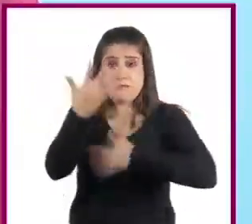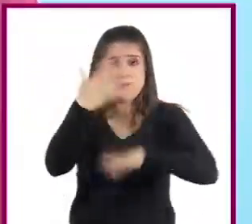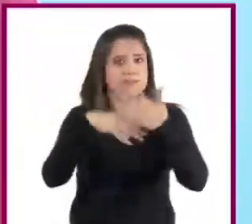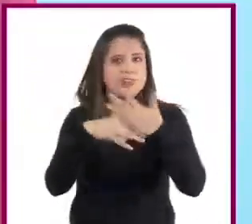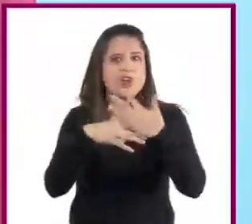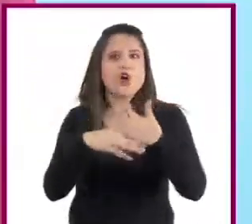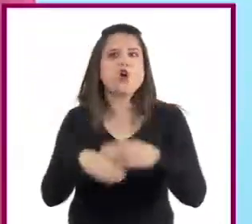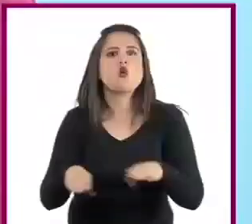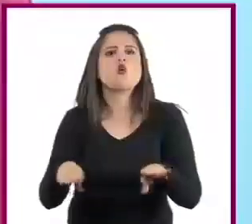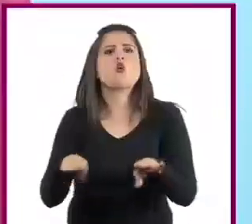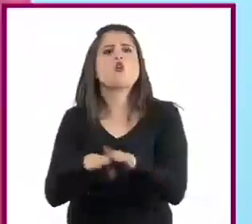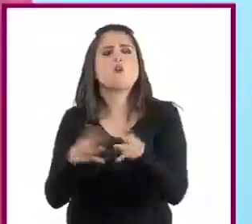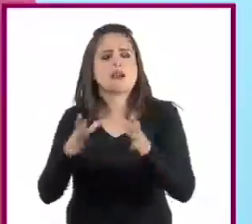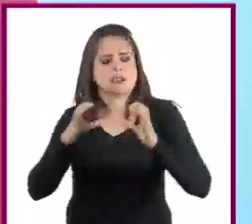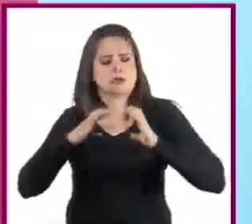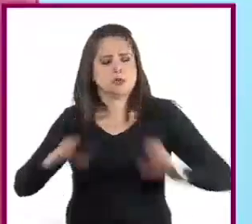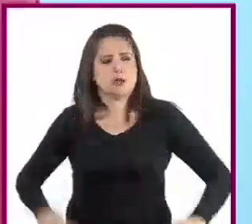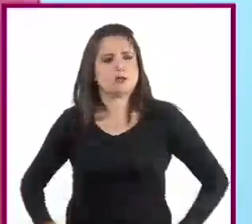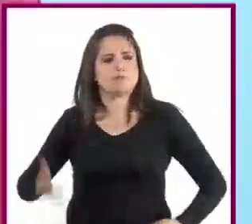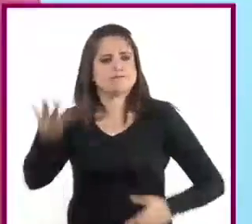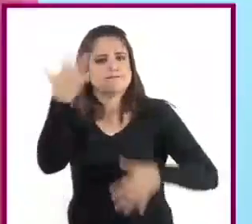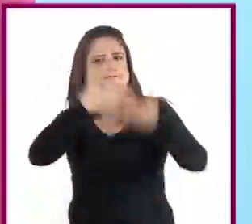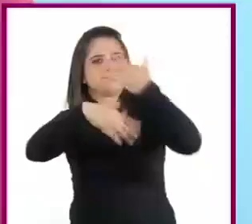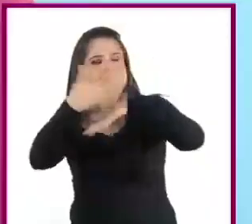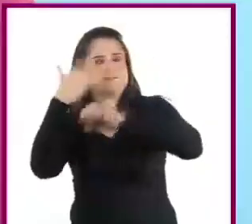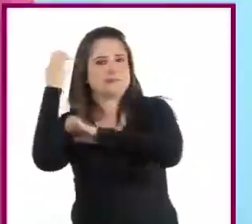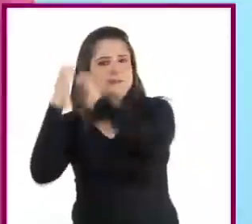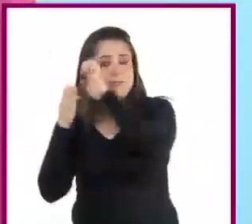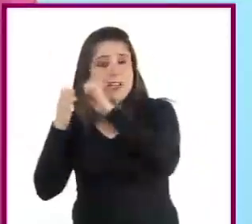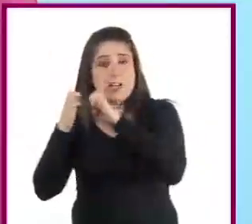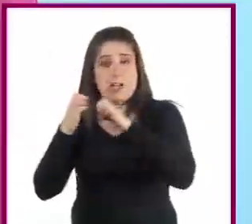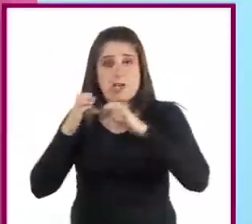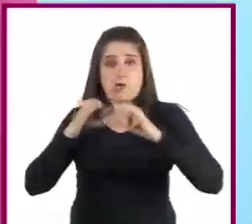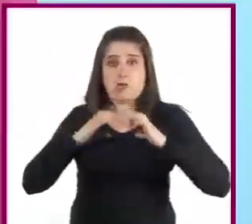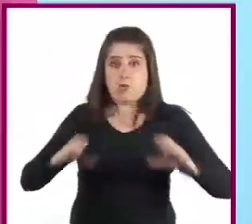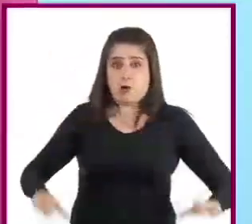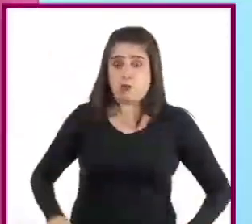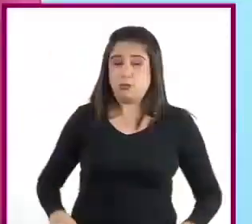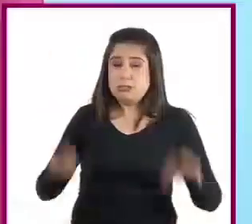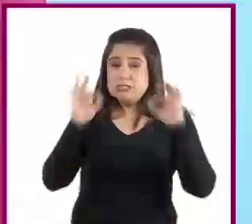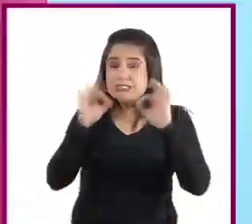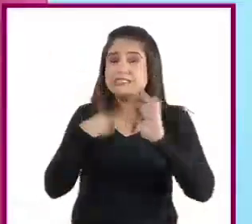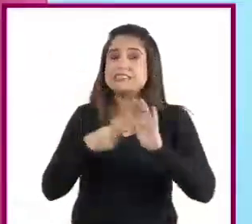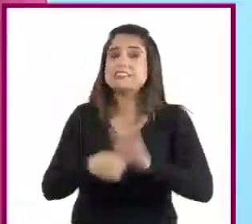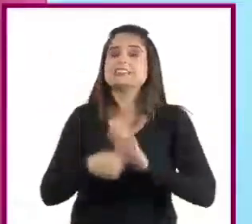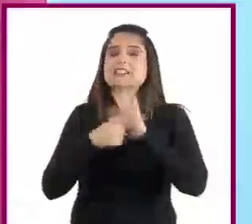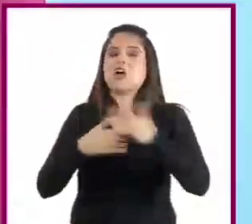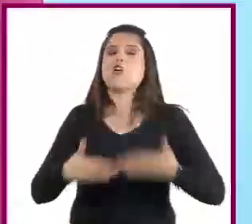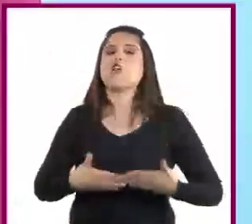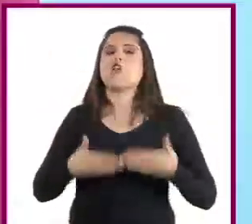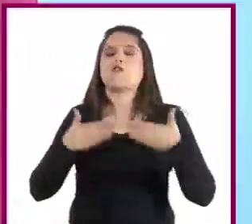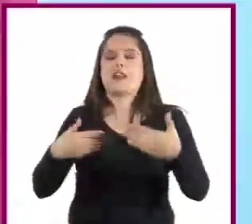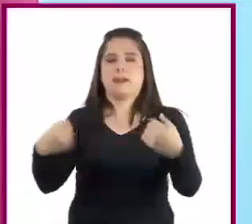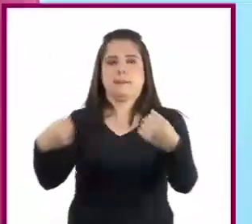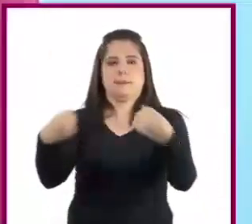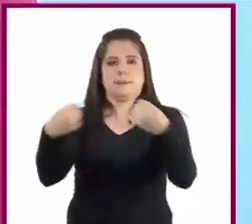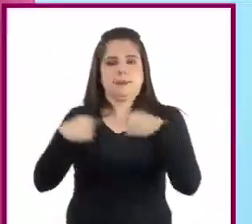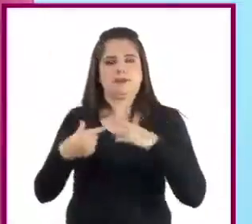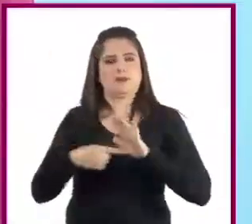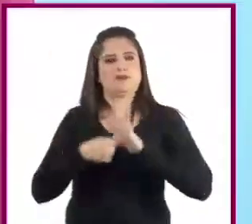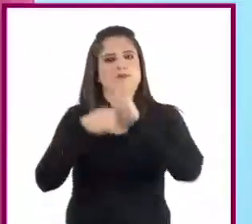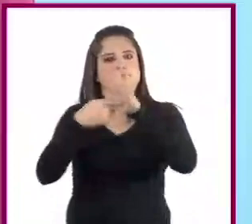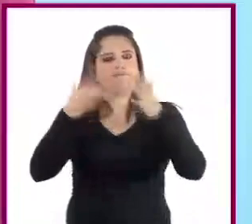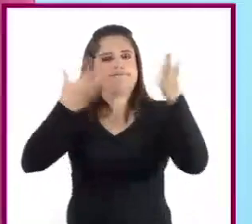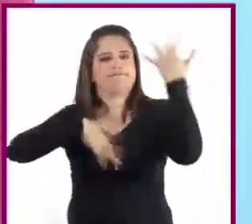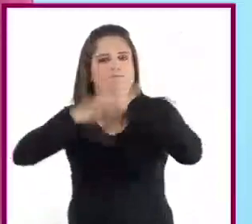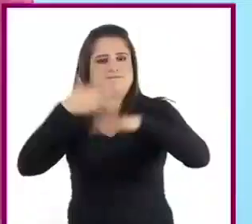cómo lo decimos con nuestro cuerpo. El lenguaje corporal correcto refleja confianza en nosotros mismos y nos